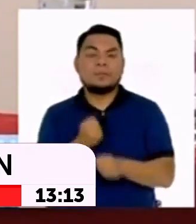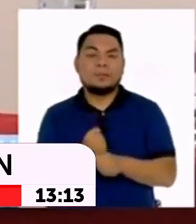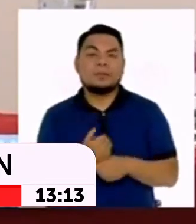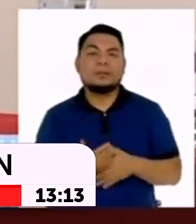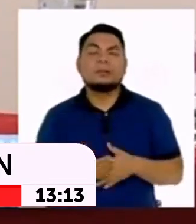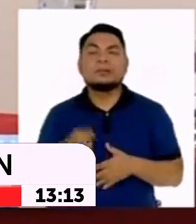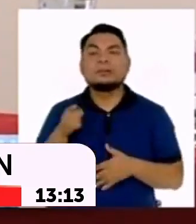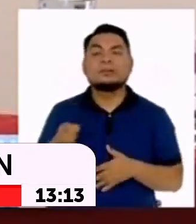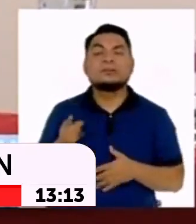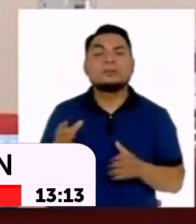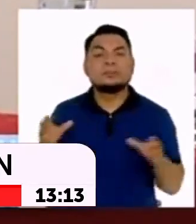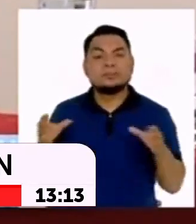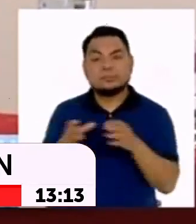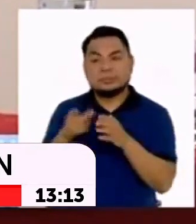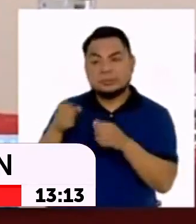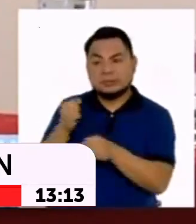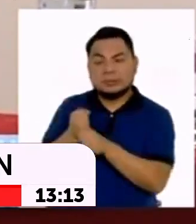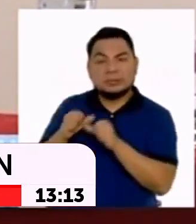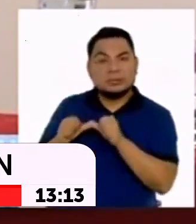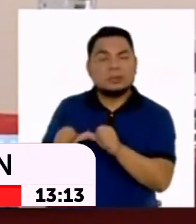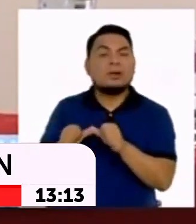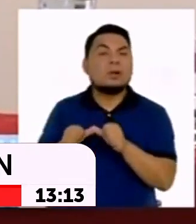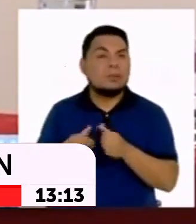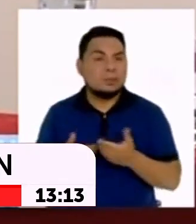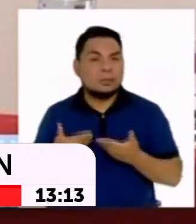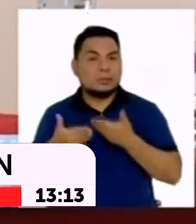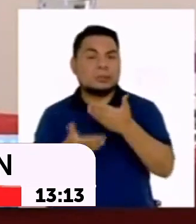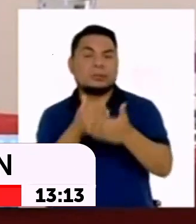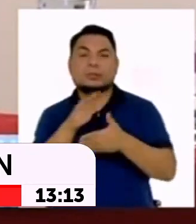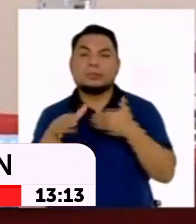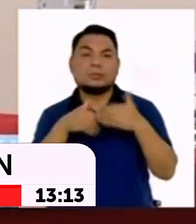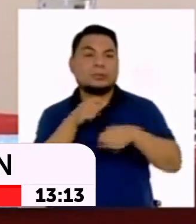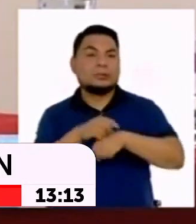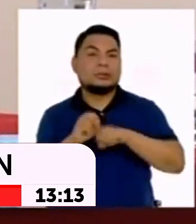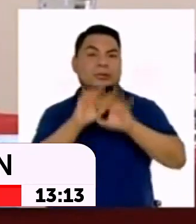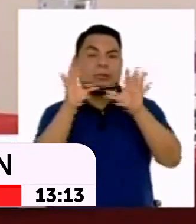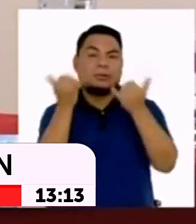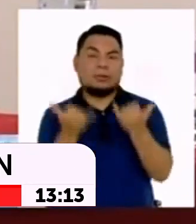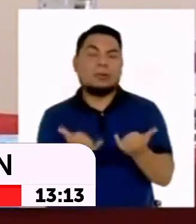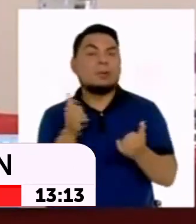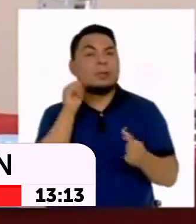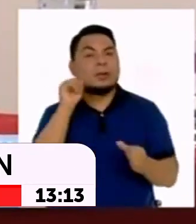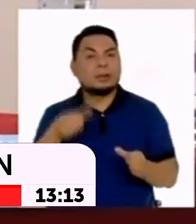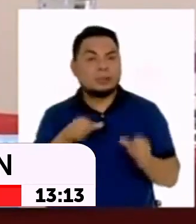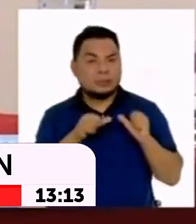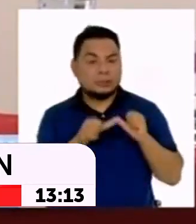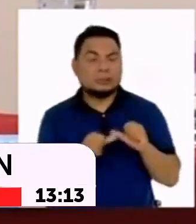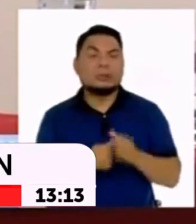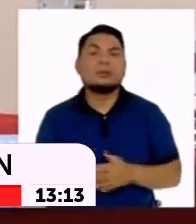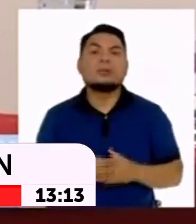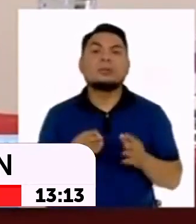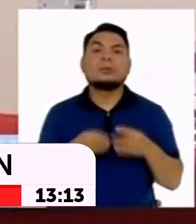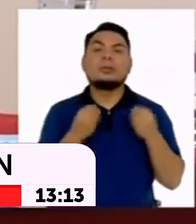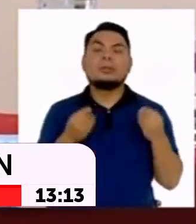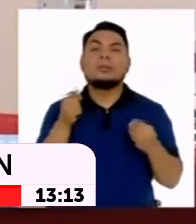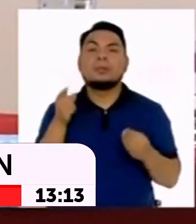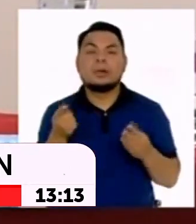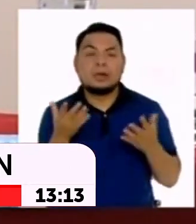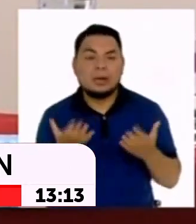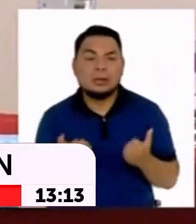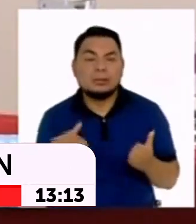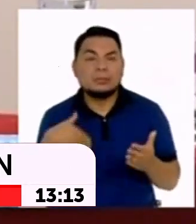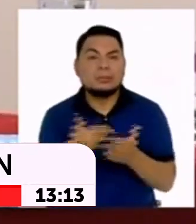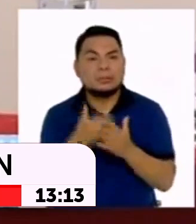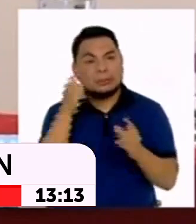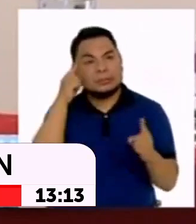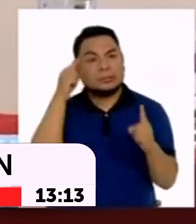trabajando, las brigadas van a trabajar de manera continua todo el día de hoy y todo el día de mañana, porque queremos llegar